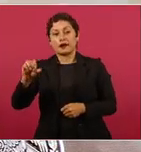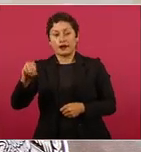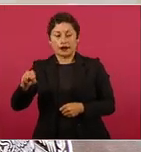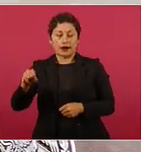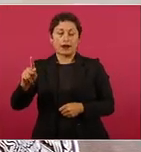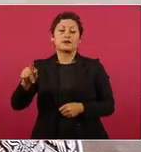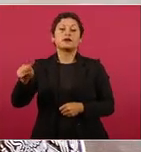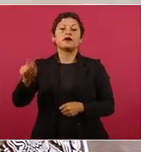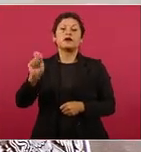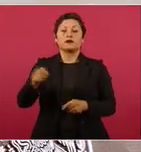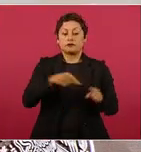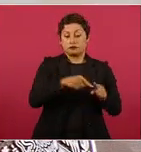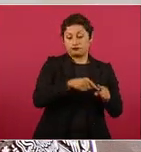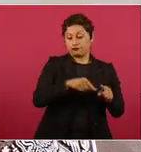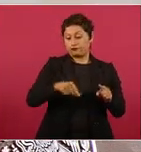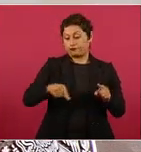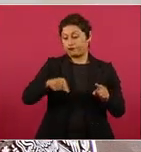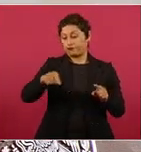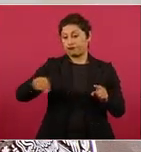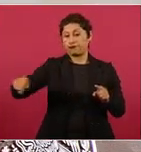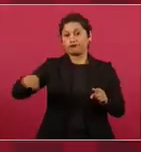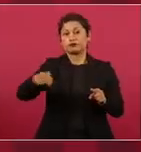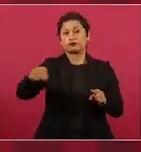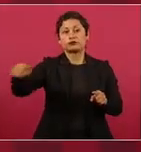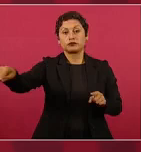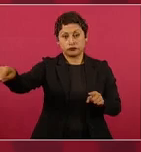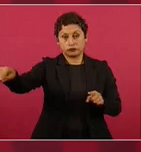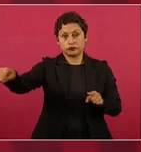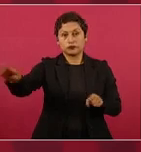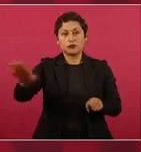porque se están construyendo